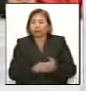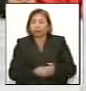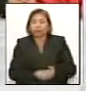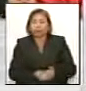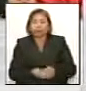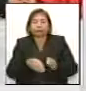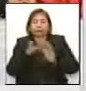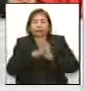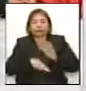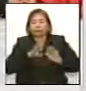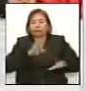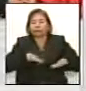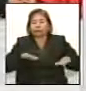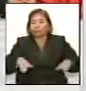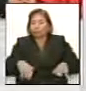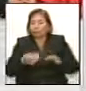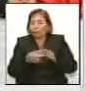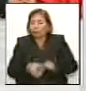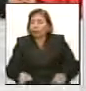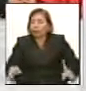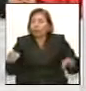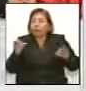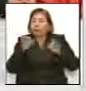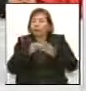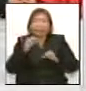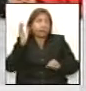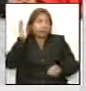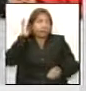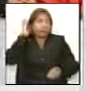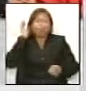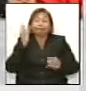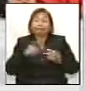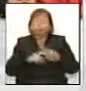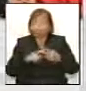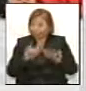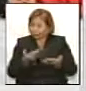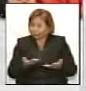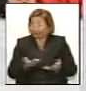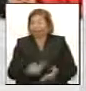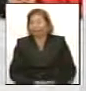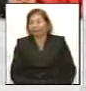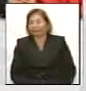los menores de edad, es importante escuchar este tipo de iniciativas.